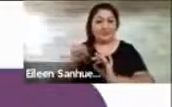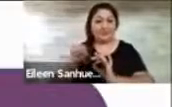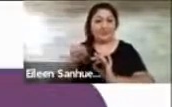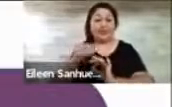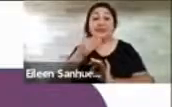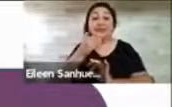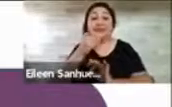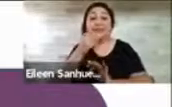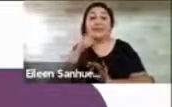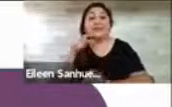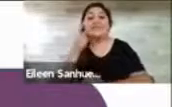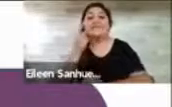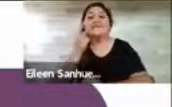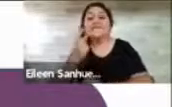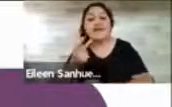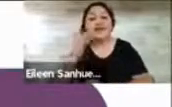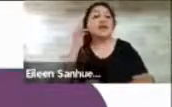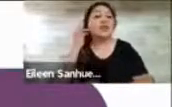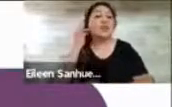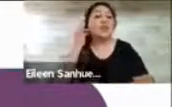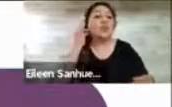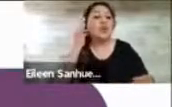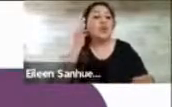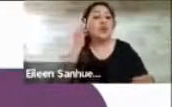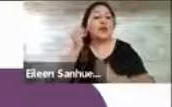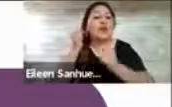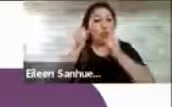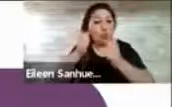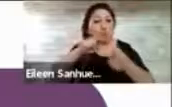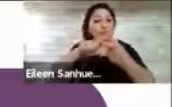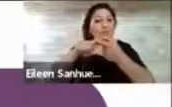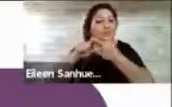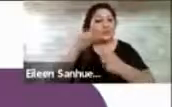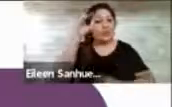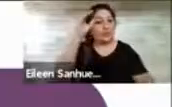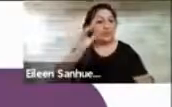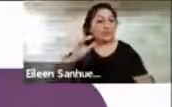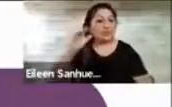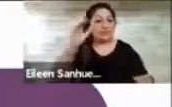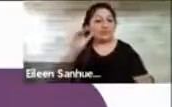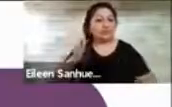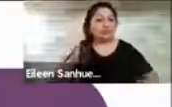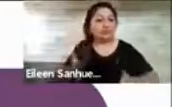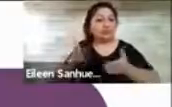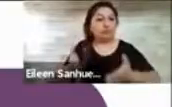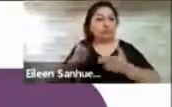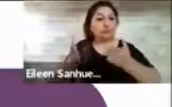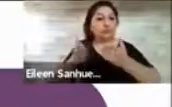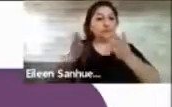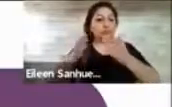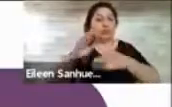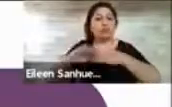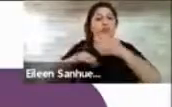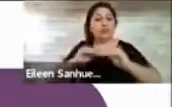que vean que las mujeres son partícipes de la ciencia, en el fondo puede ayudarles a motivarles que ellas participen.